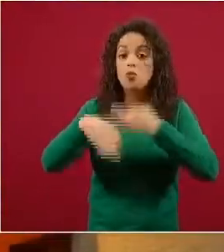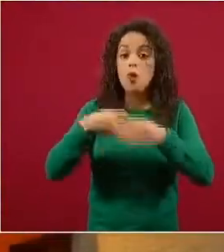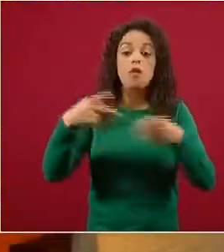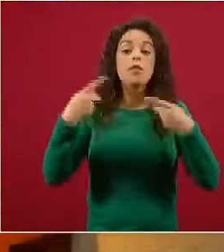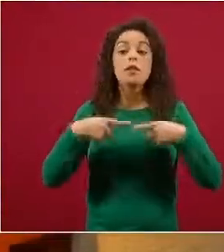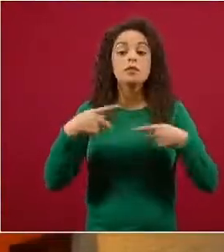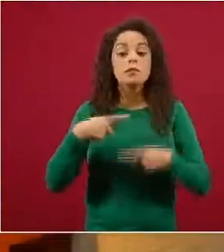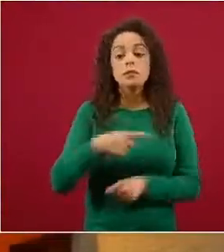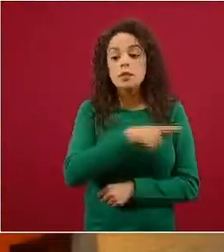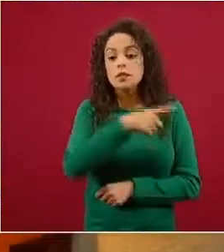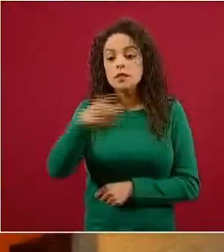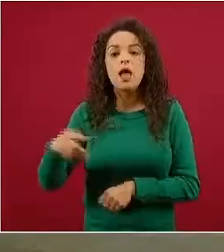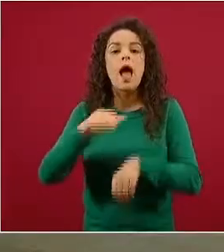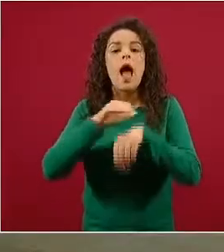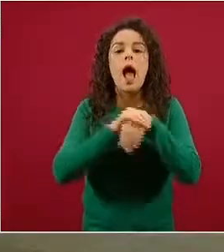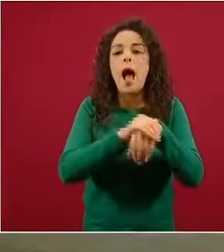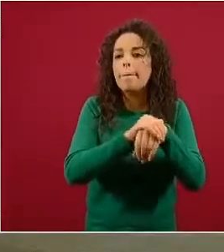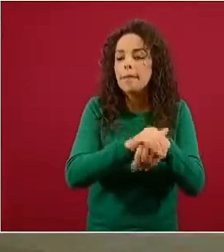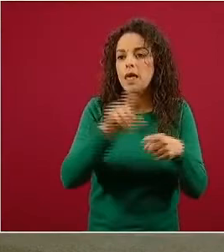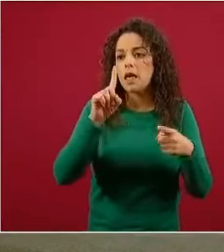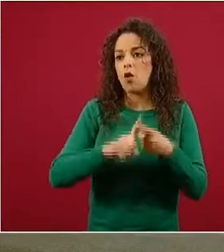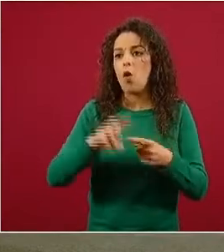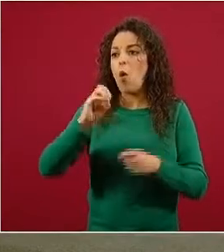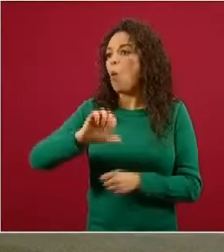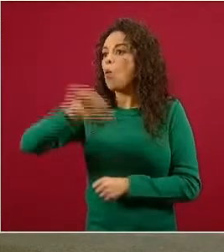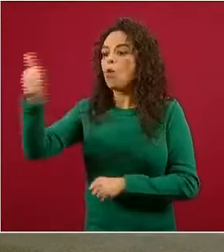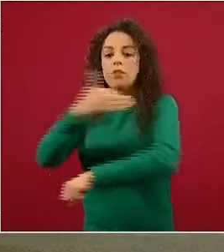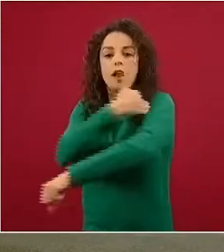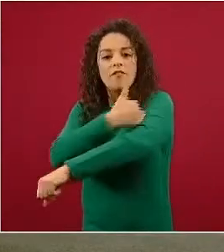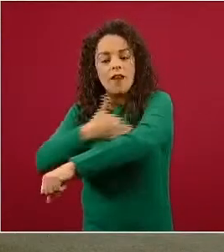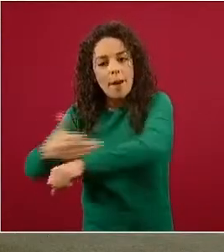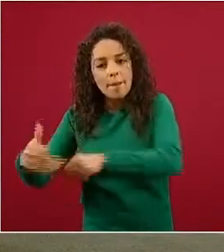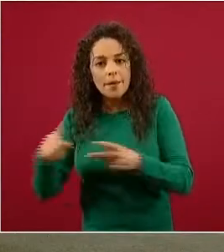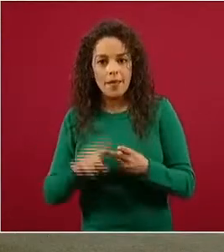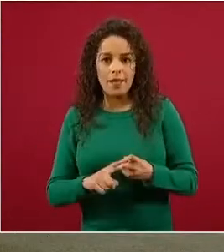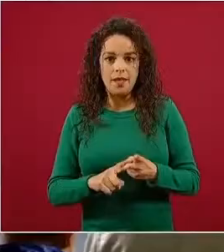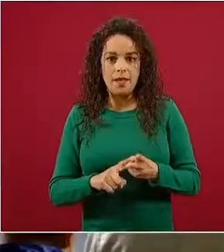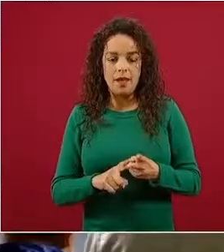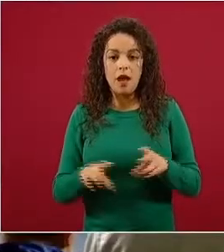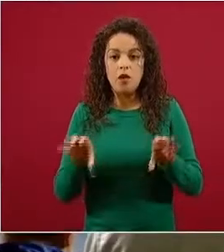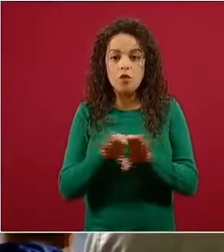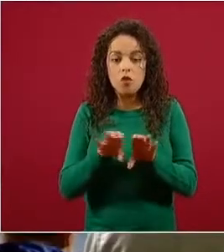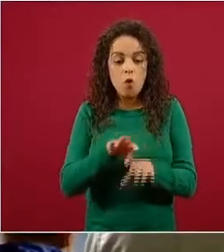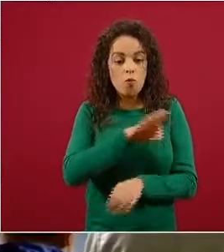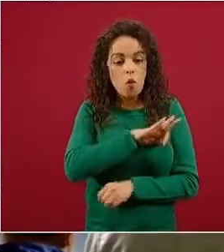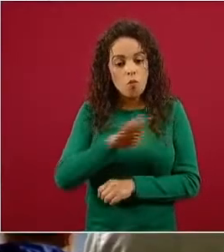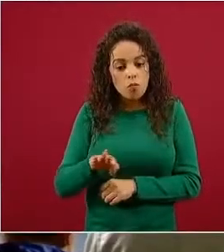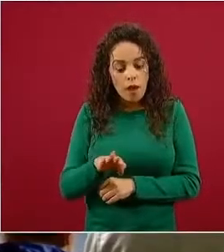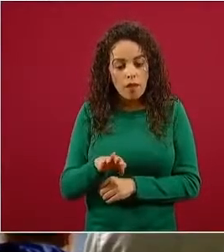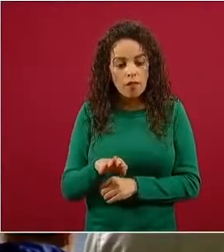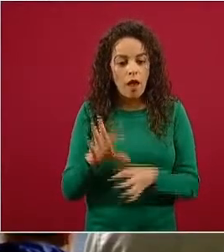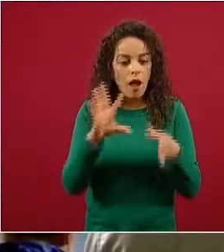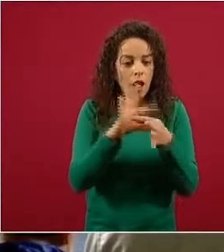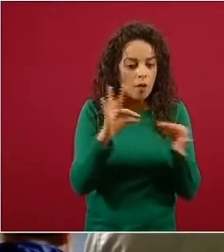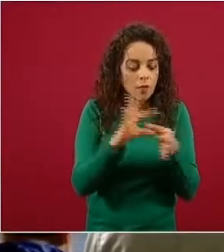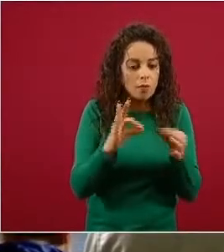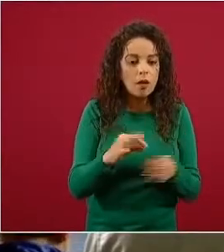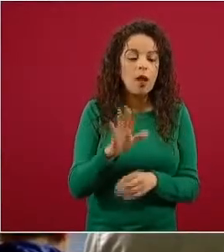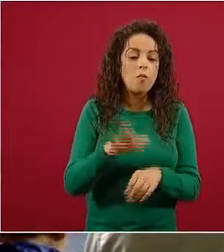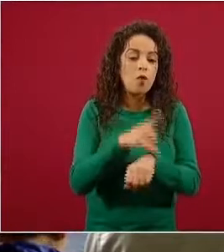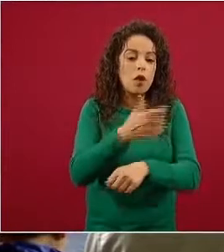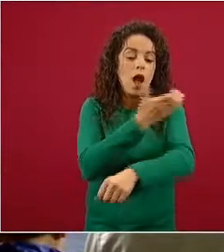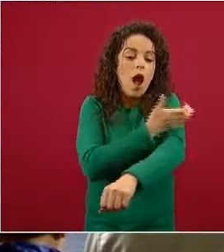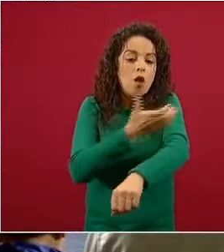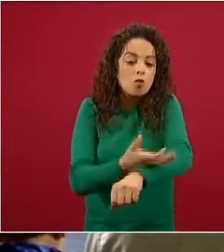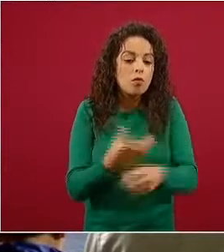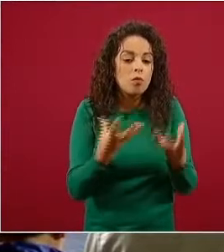dolientes que están llevando el duelo en aislamiento sin poder ver a sus seres queridos. Entonces es importante saber que en esta época